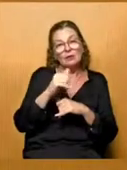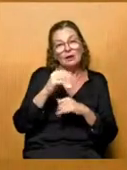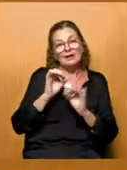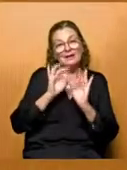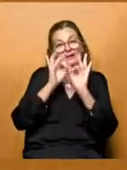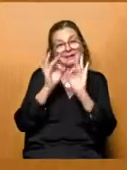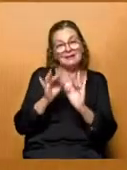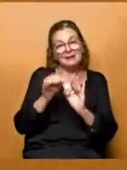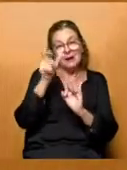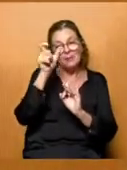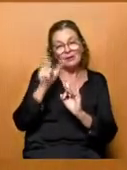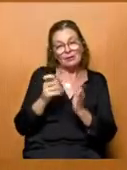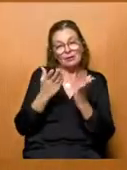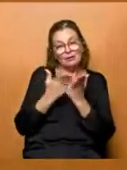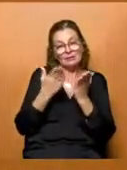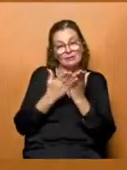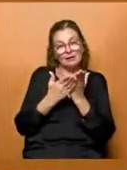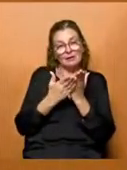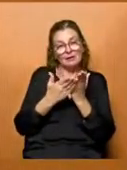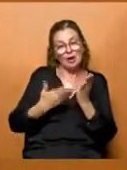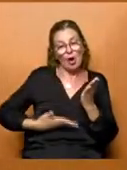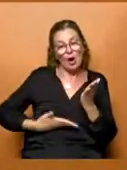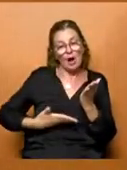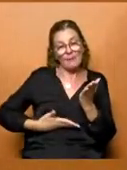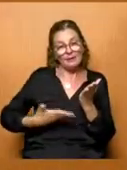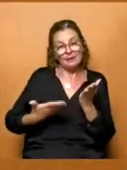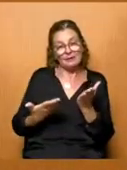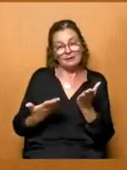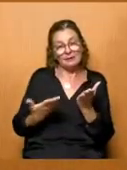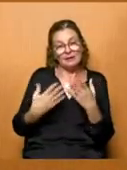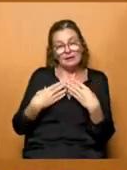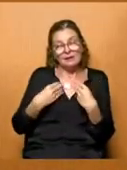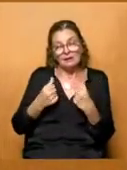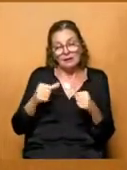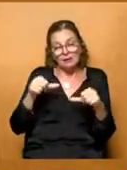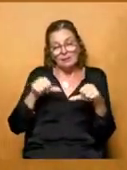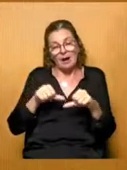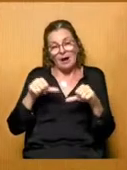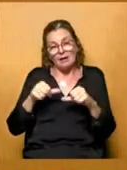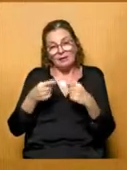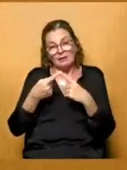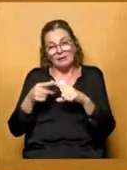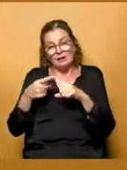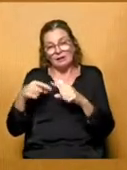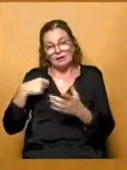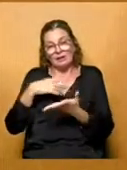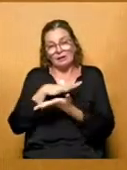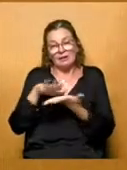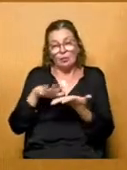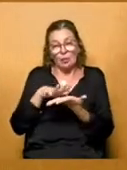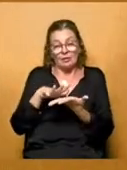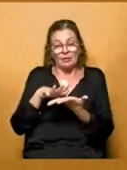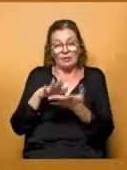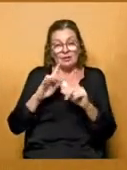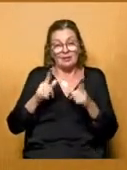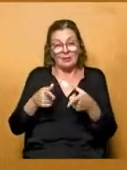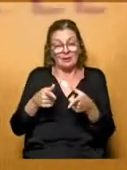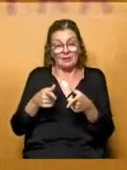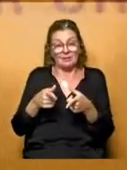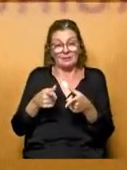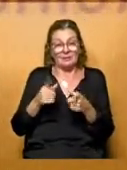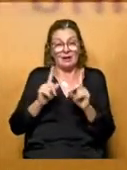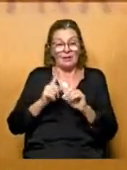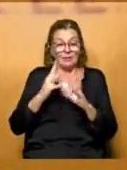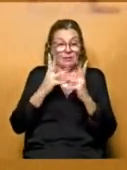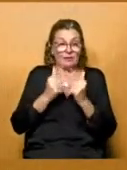llegando estudiantes con hambre, que habían distintas situaciones en ese sentido. Y bueno, esto de alguna